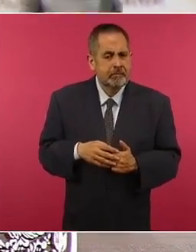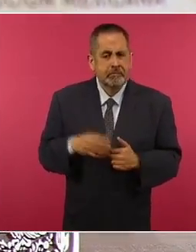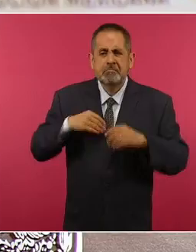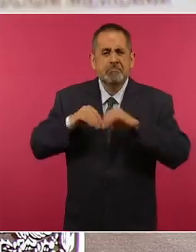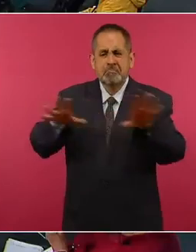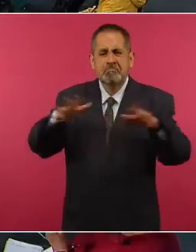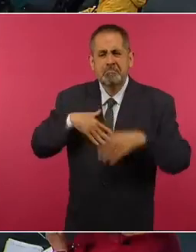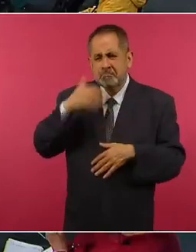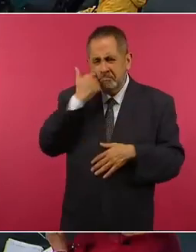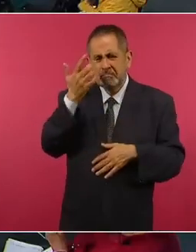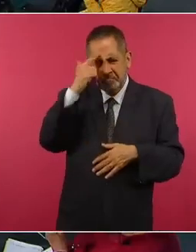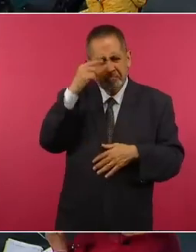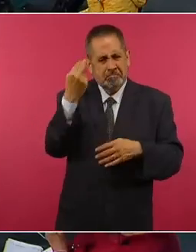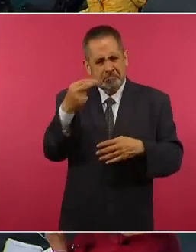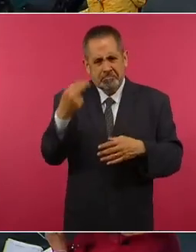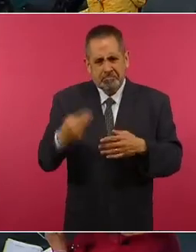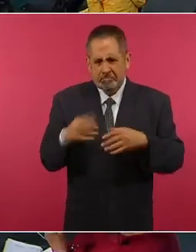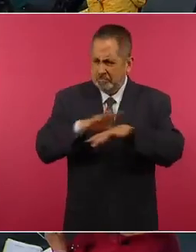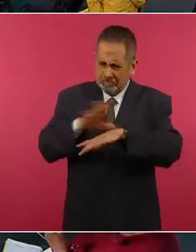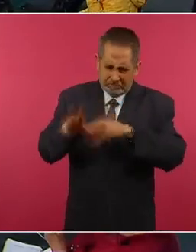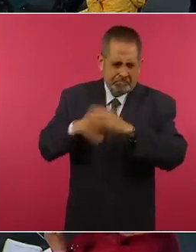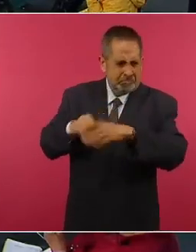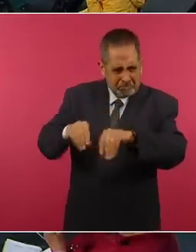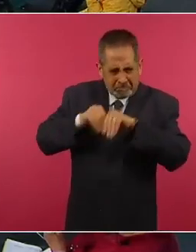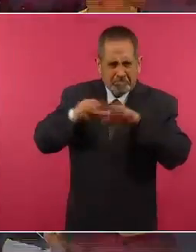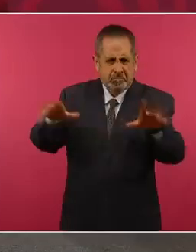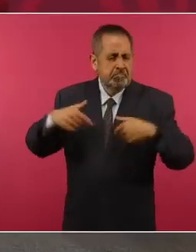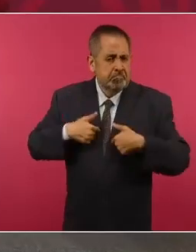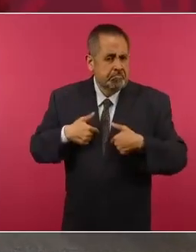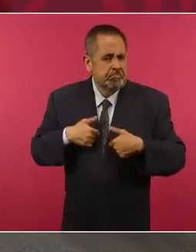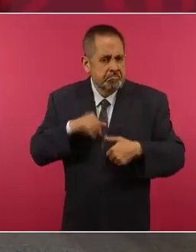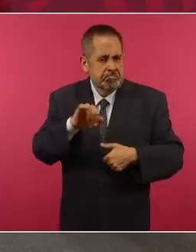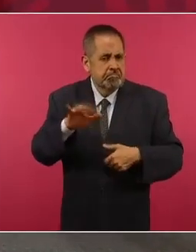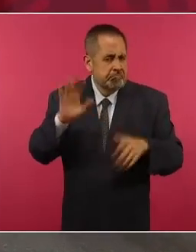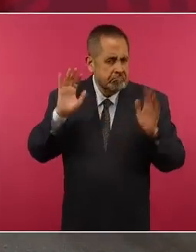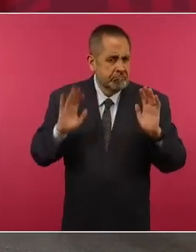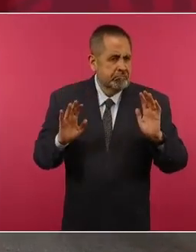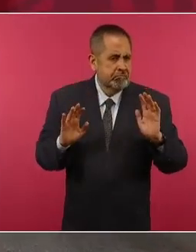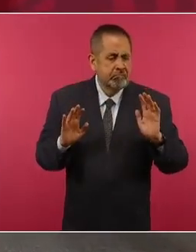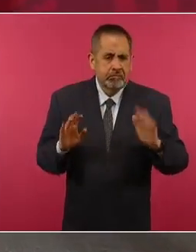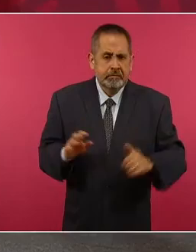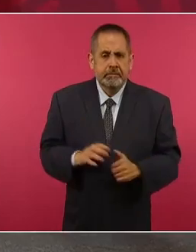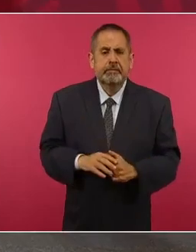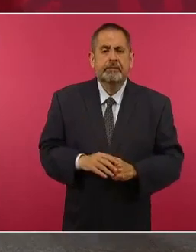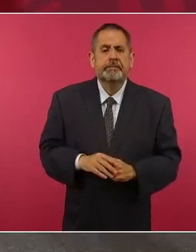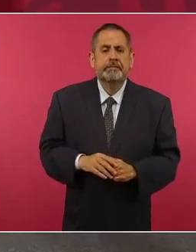se diera a conocer todo, porque los